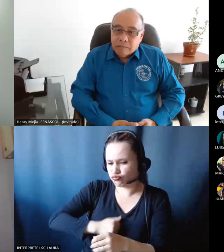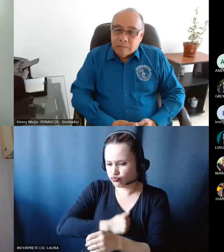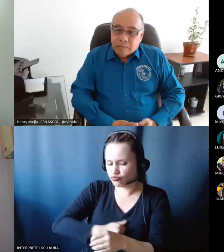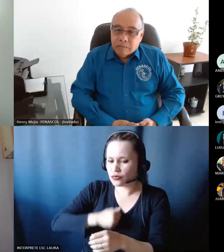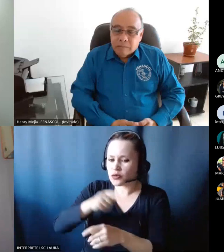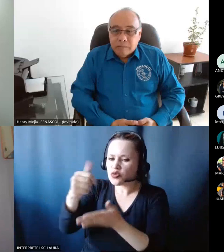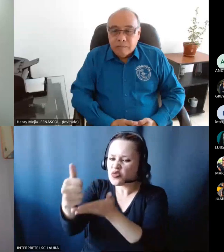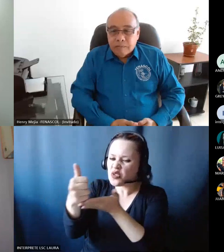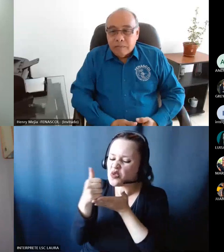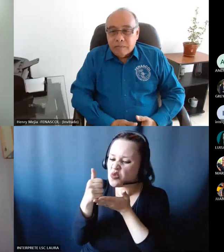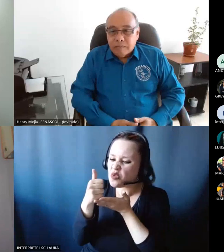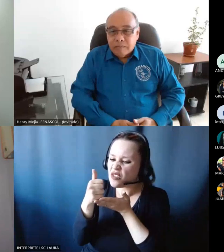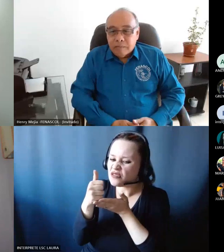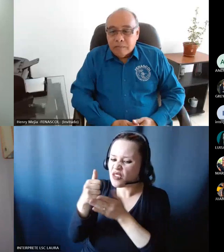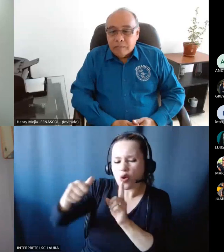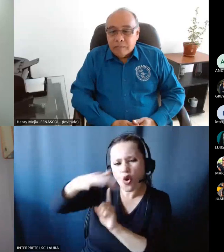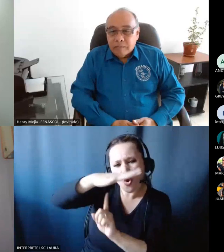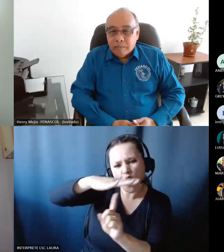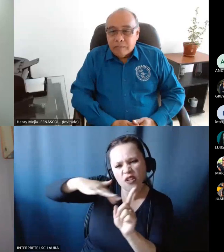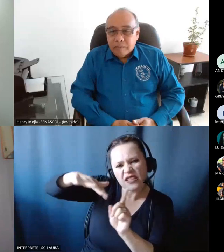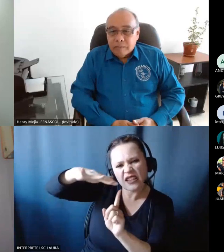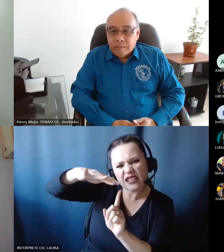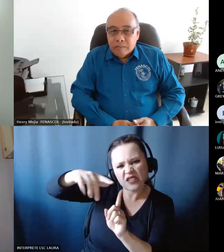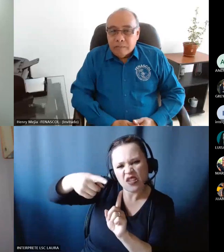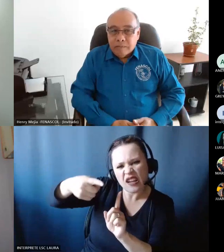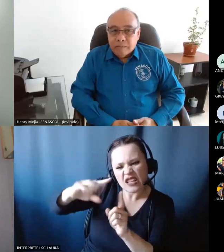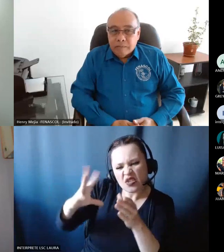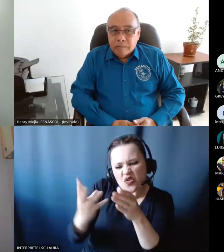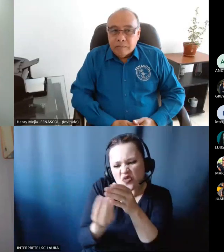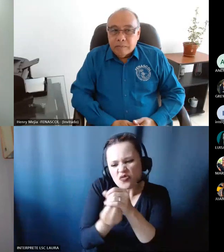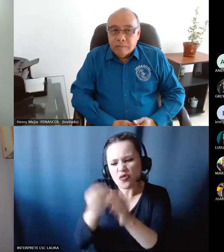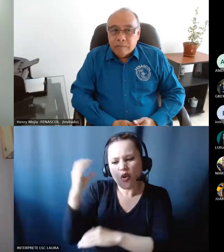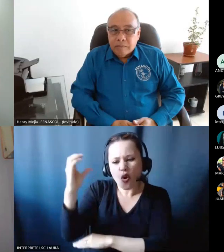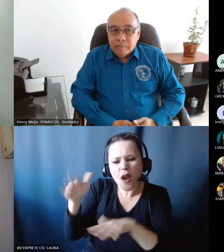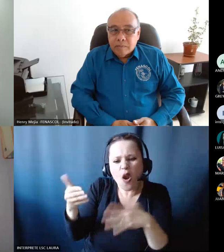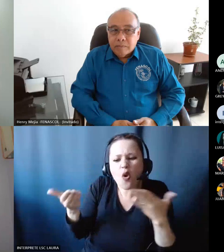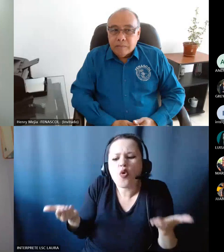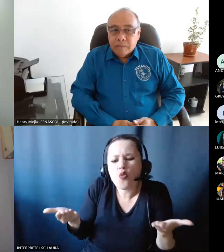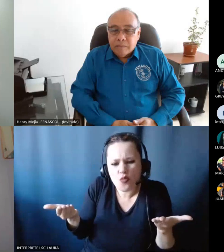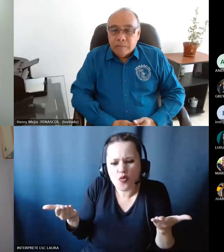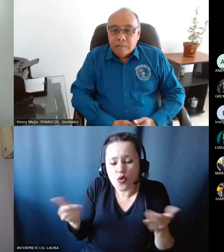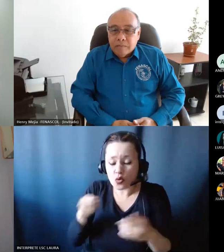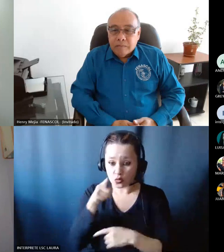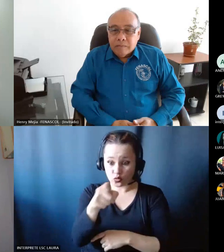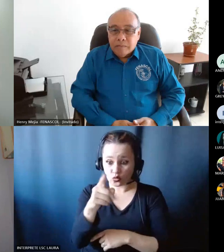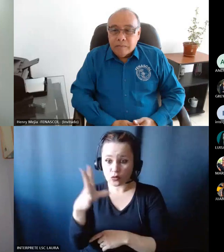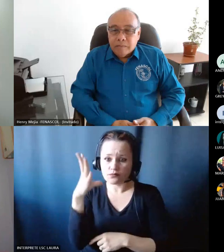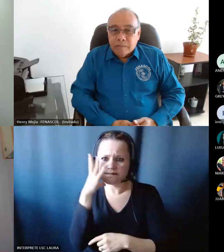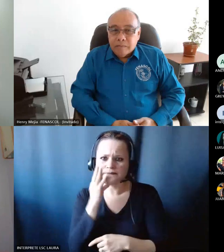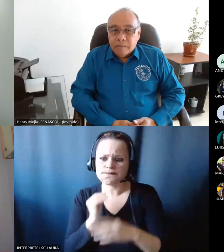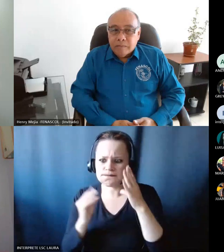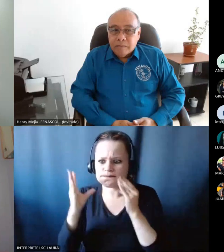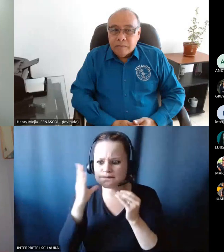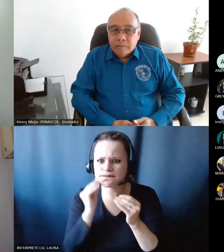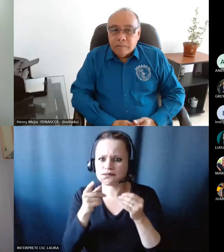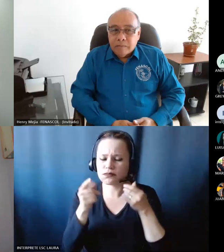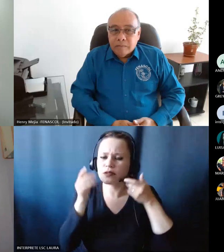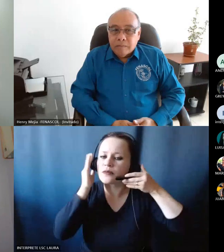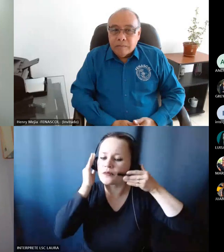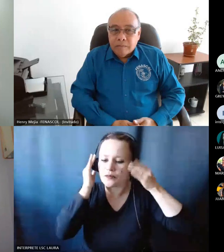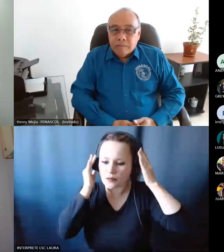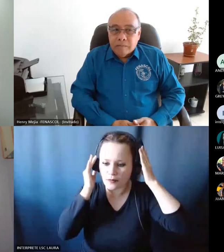poco sobre cómo estamos en inclusión social en Colombia y desde la experiencia que tú tienes